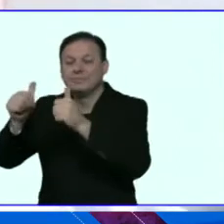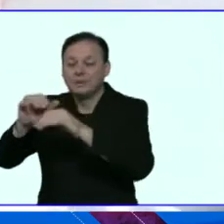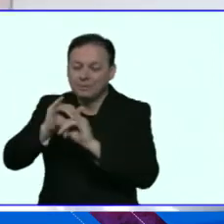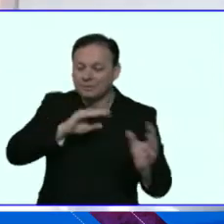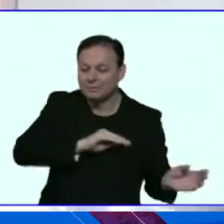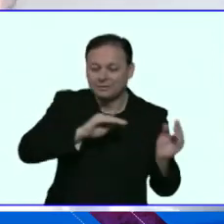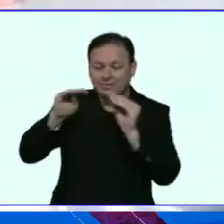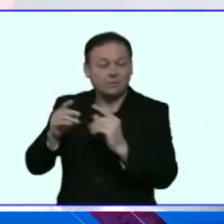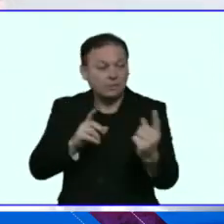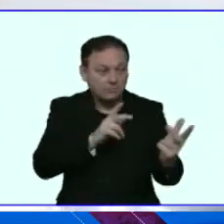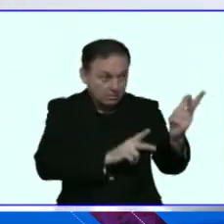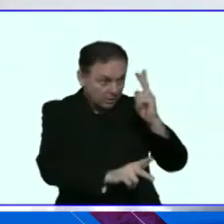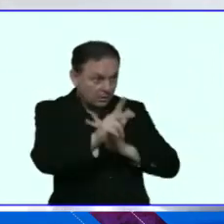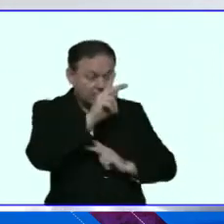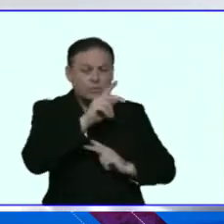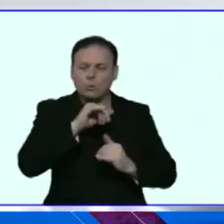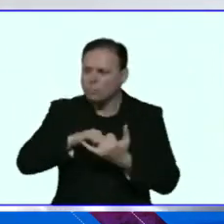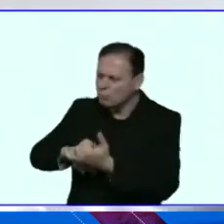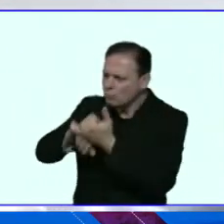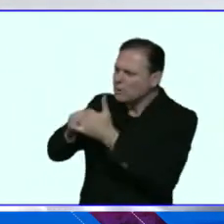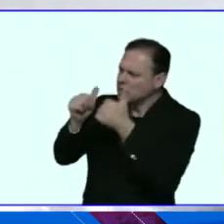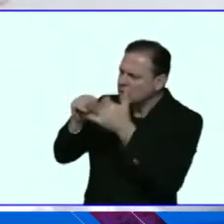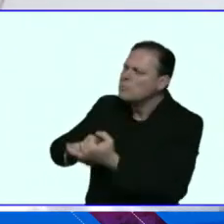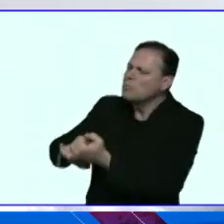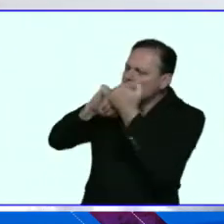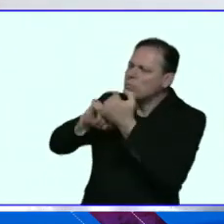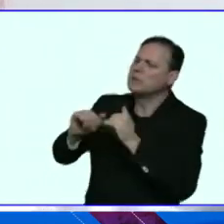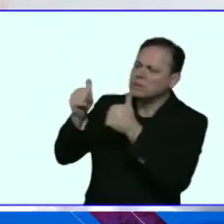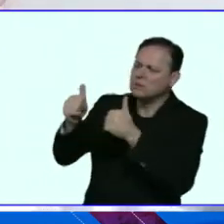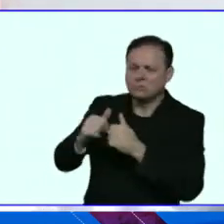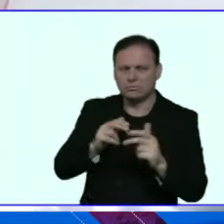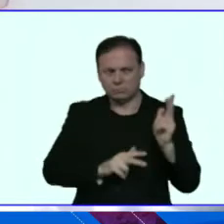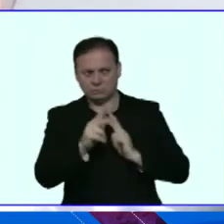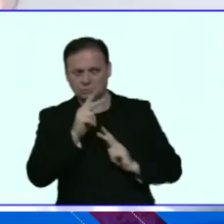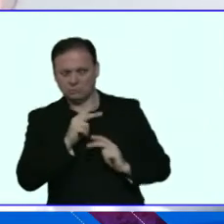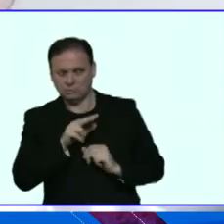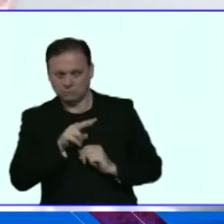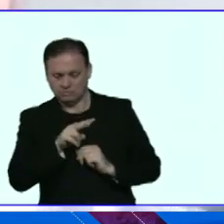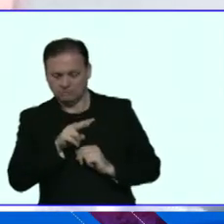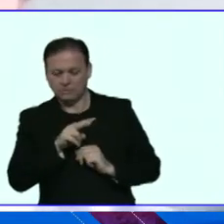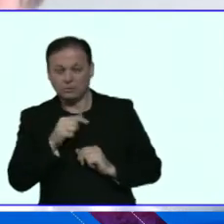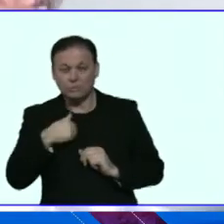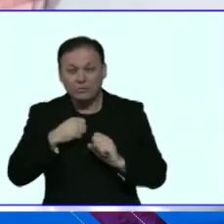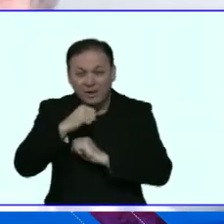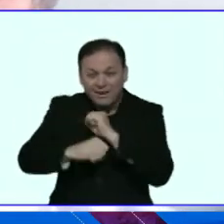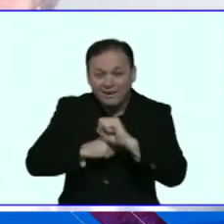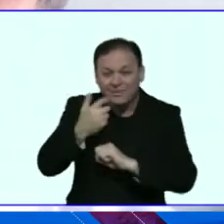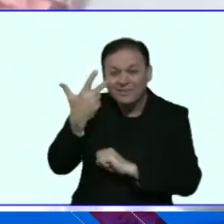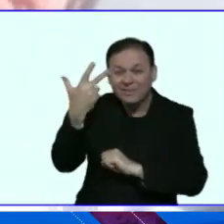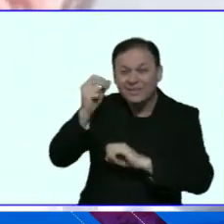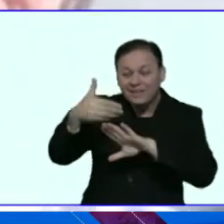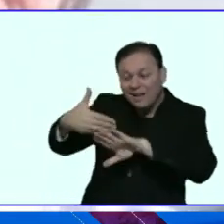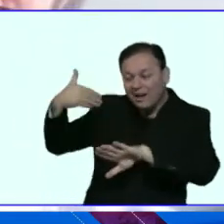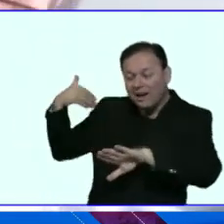al retirarme, dije claramente y con un conocimiento preciso, porque yo hace 30 años que trabajo en este hospital, dije, no